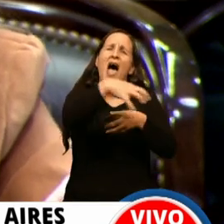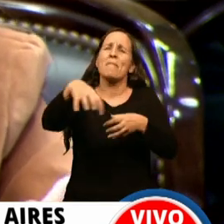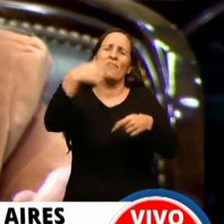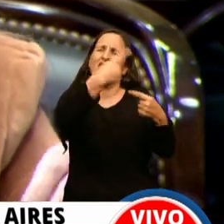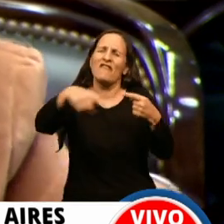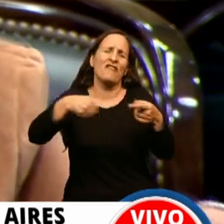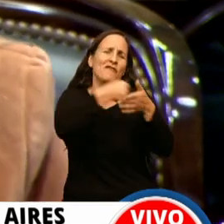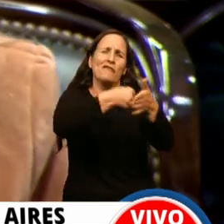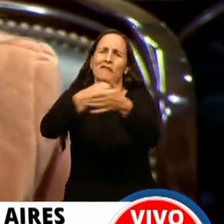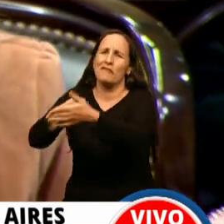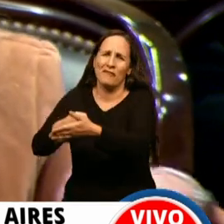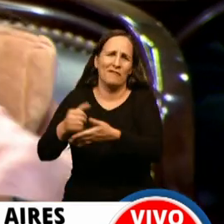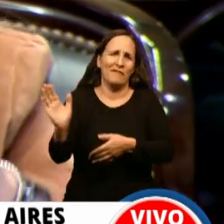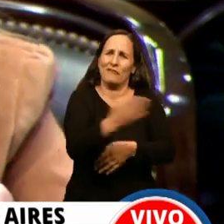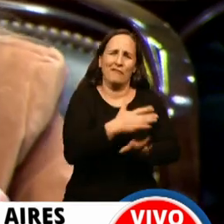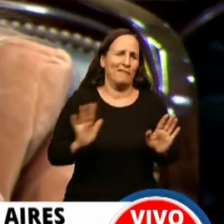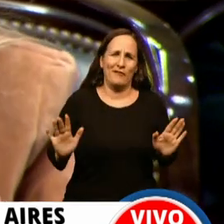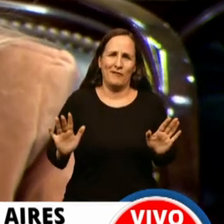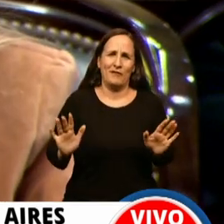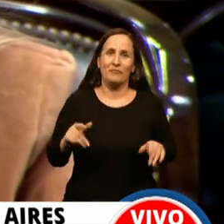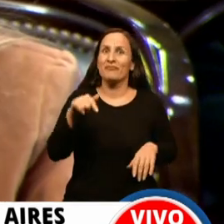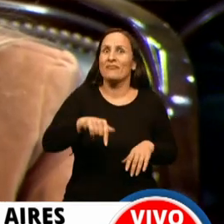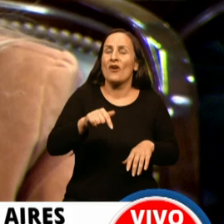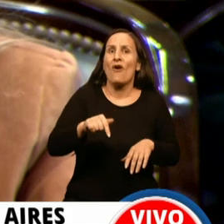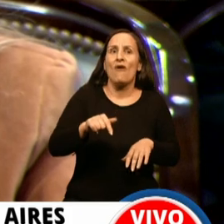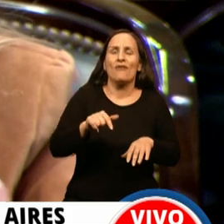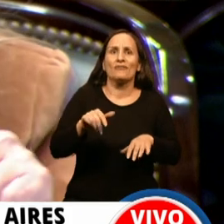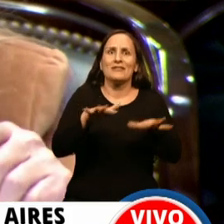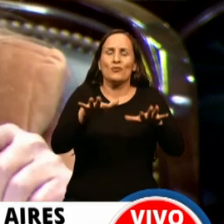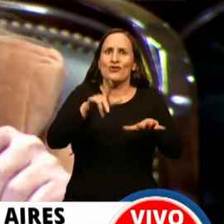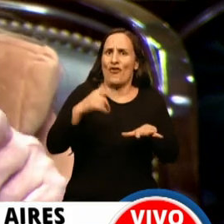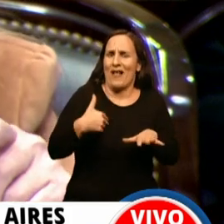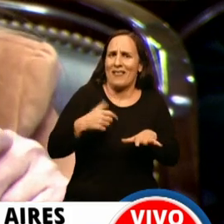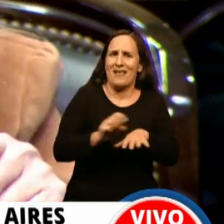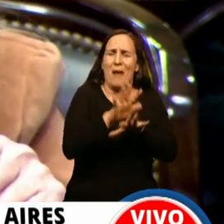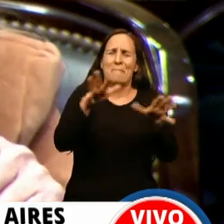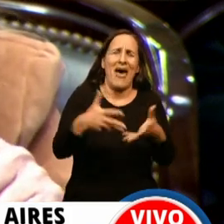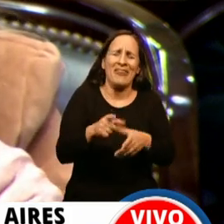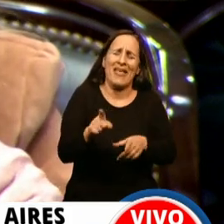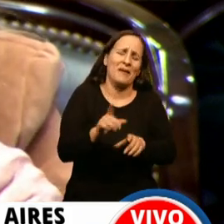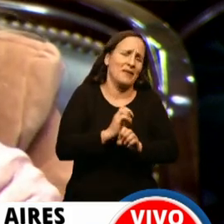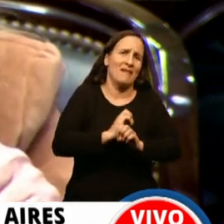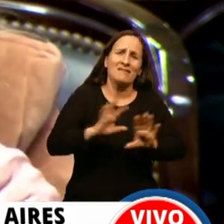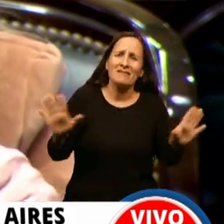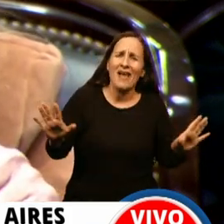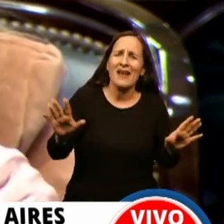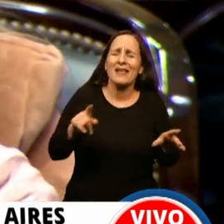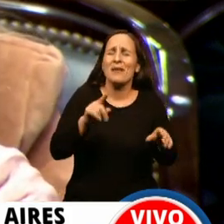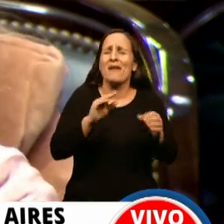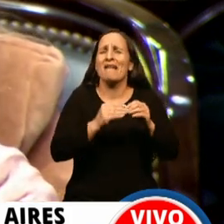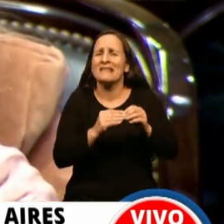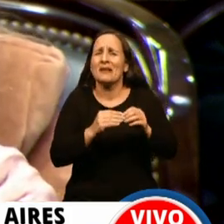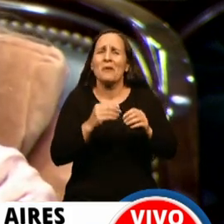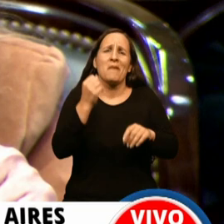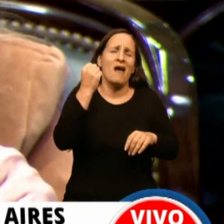y hoy acá en la argentina atravesamos esta pandemia tan dura tan cruel sanitaria económica